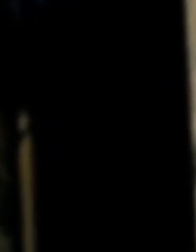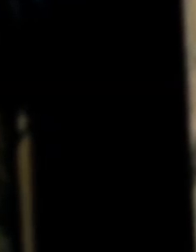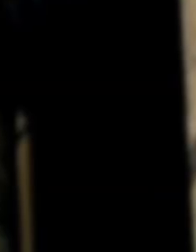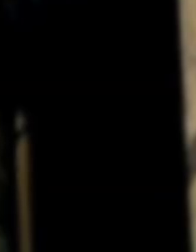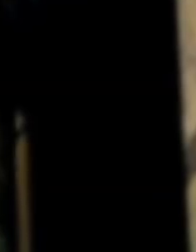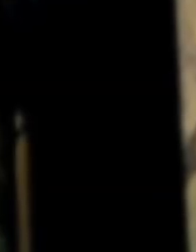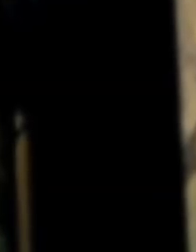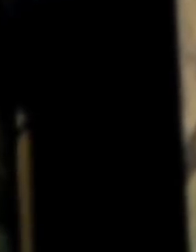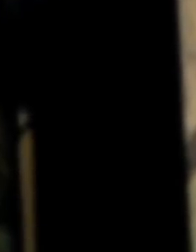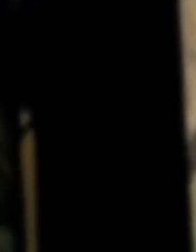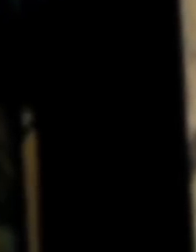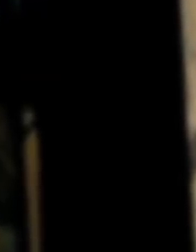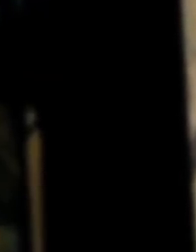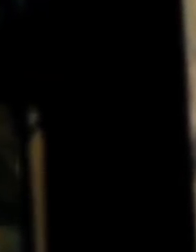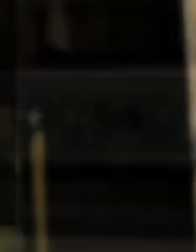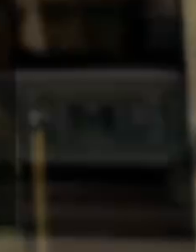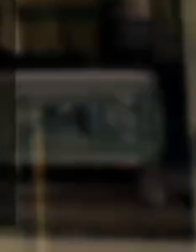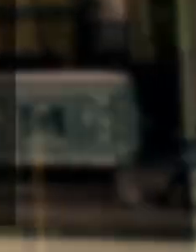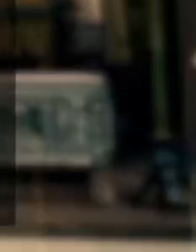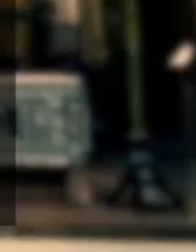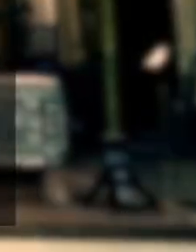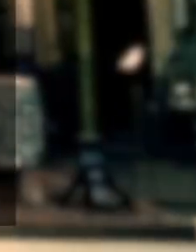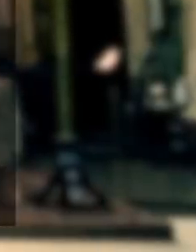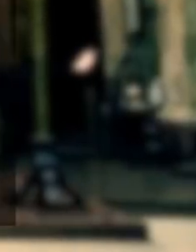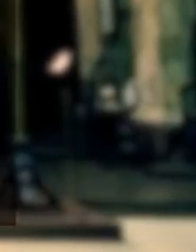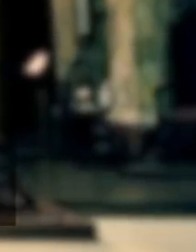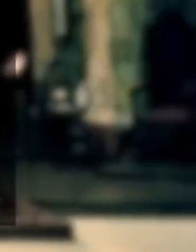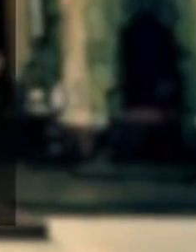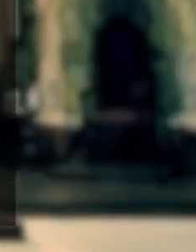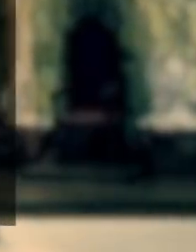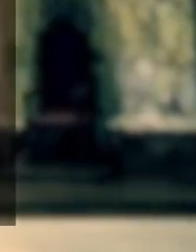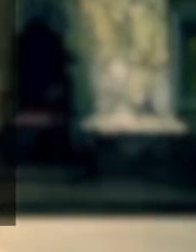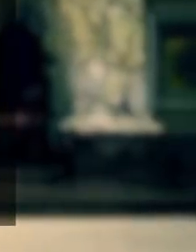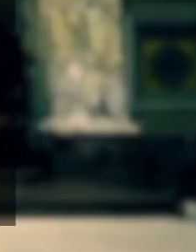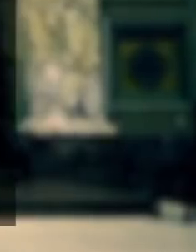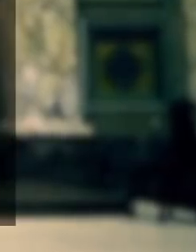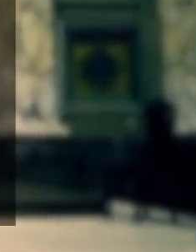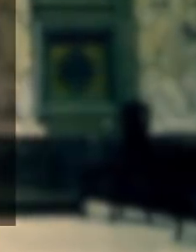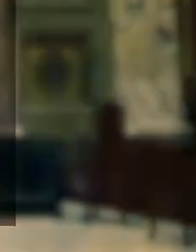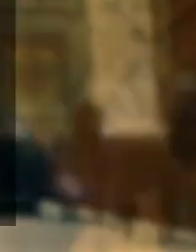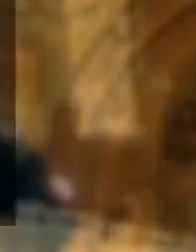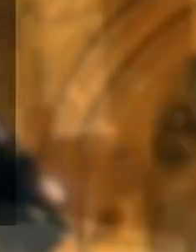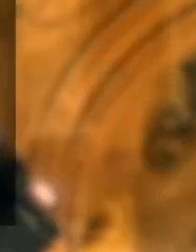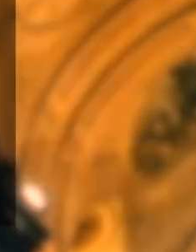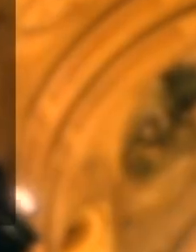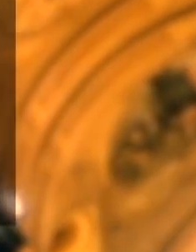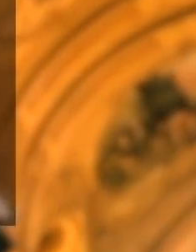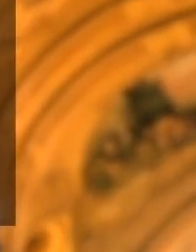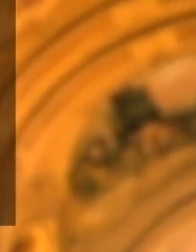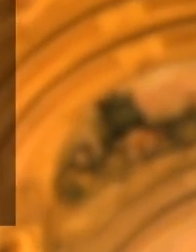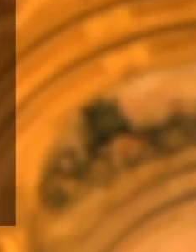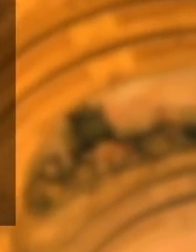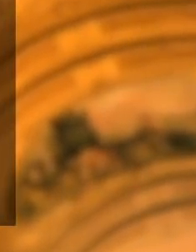del código QR, será para el mantenimiento de la Iglesia Catedral y el sostenimiento del culto en